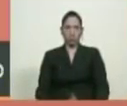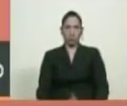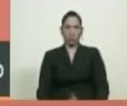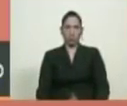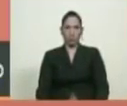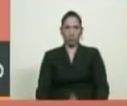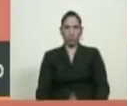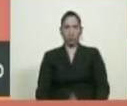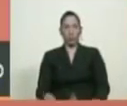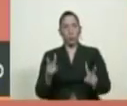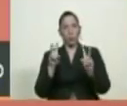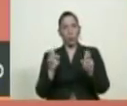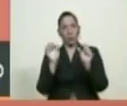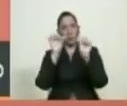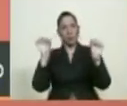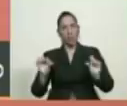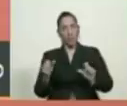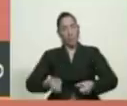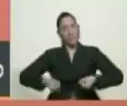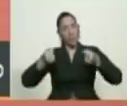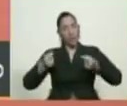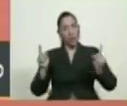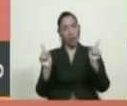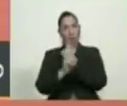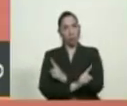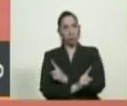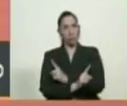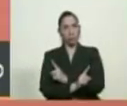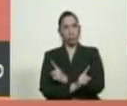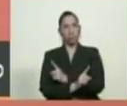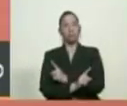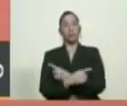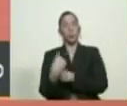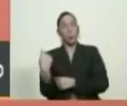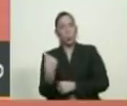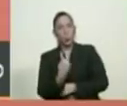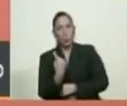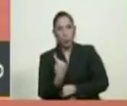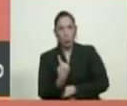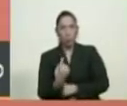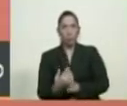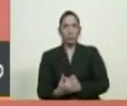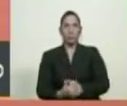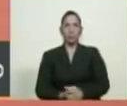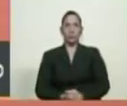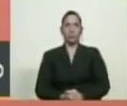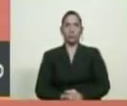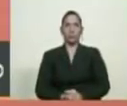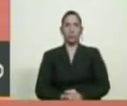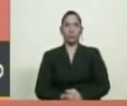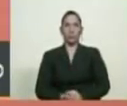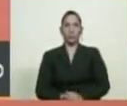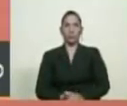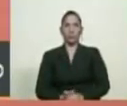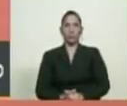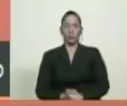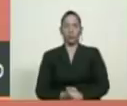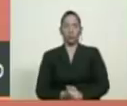mercado cambiario, que estará basado en un cambio único y un cambio que